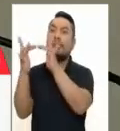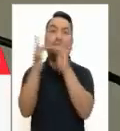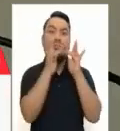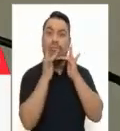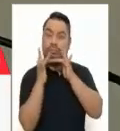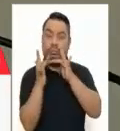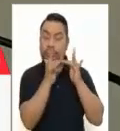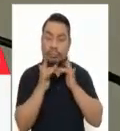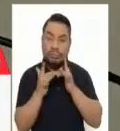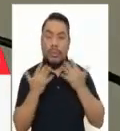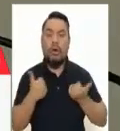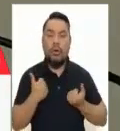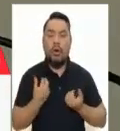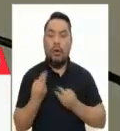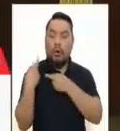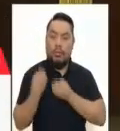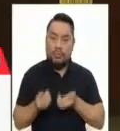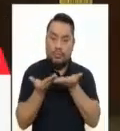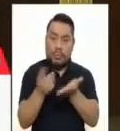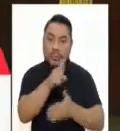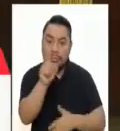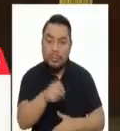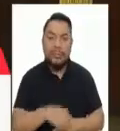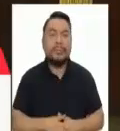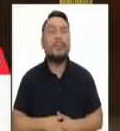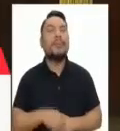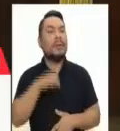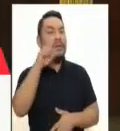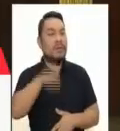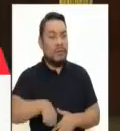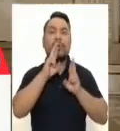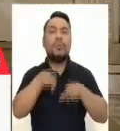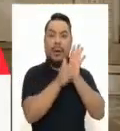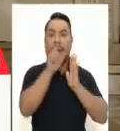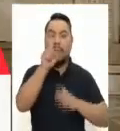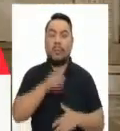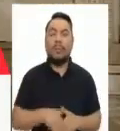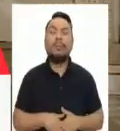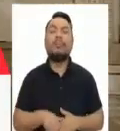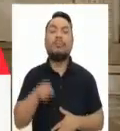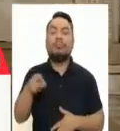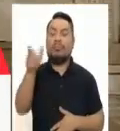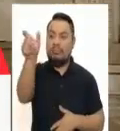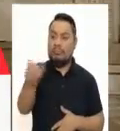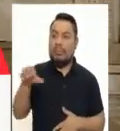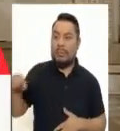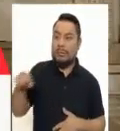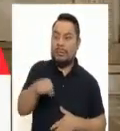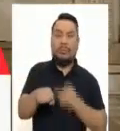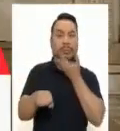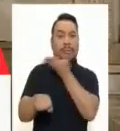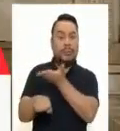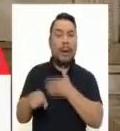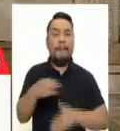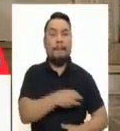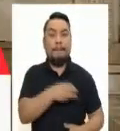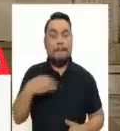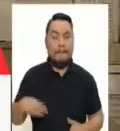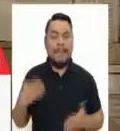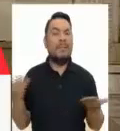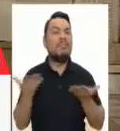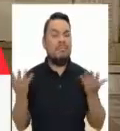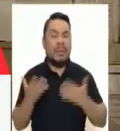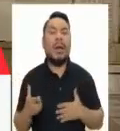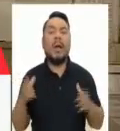relaciones exteriores que le confío sí juro nombrar ministra de estado en el despacho de